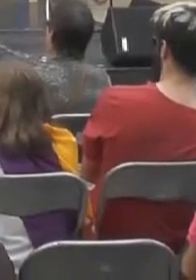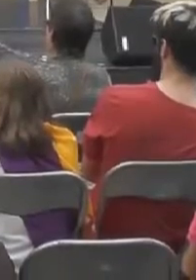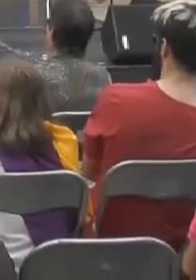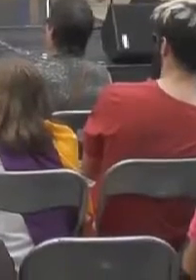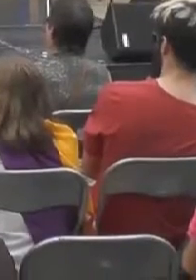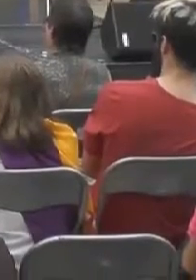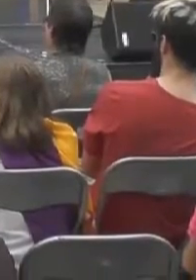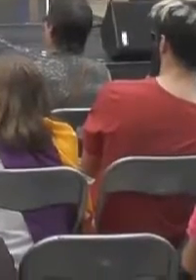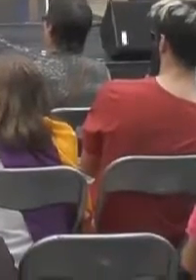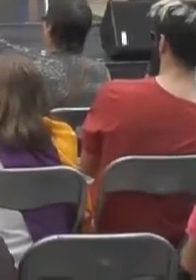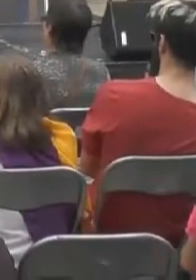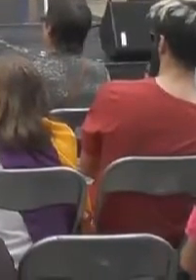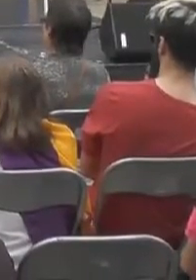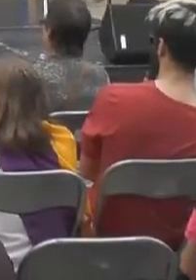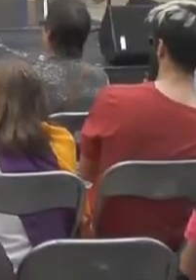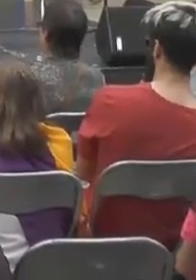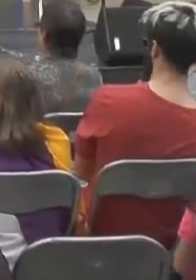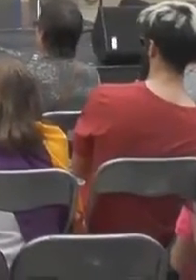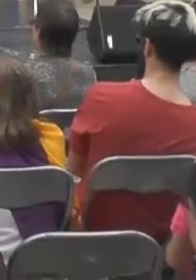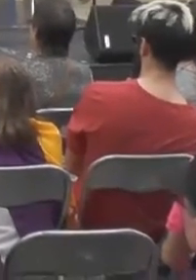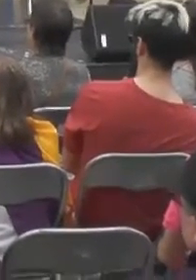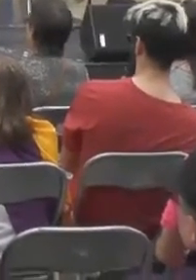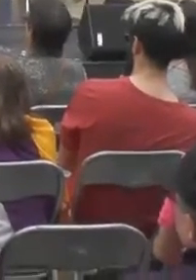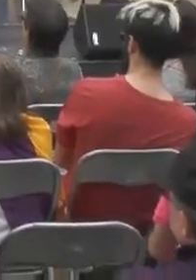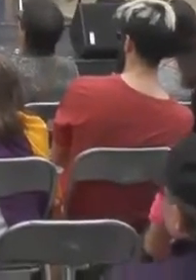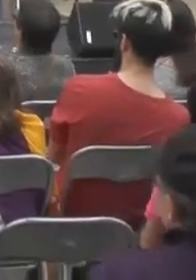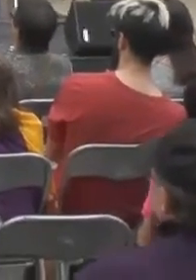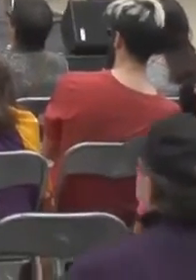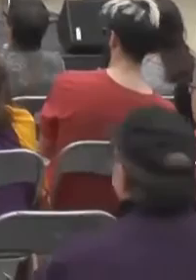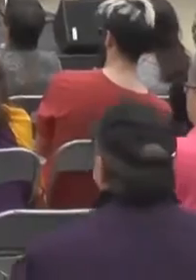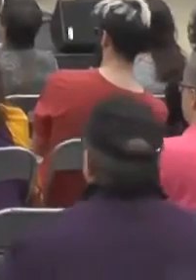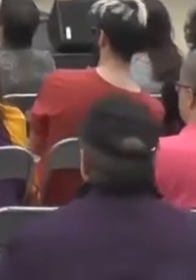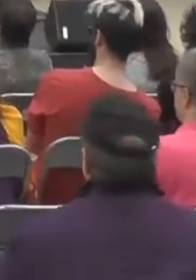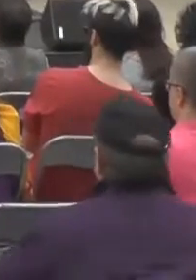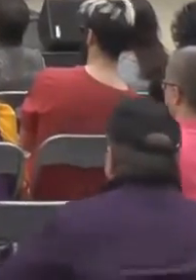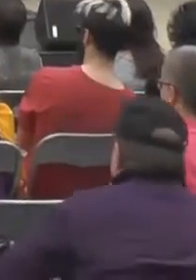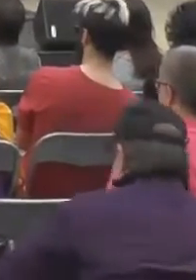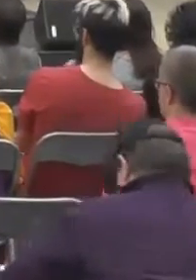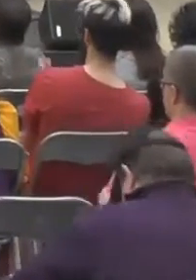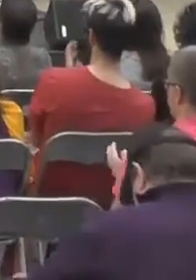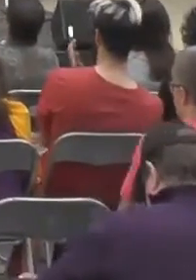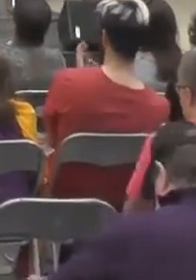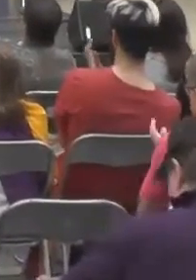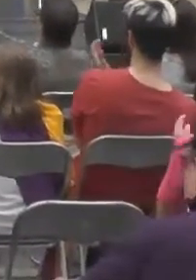a esquerda libre e galega de Ourense, estea tamén no Senado.